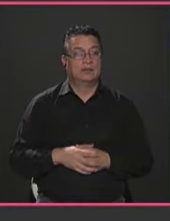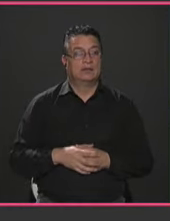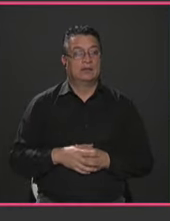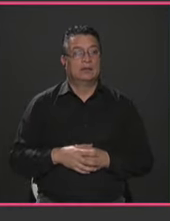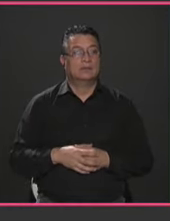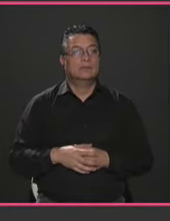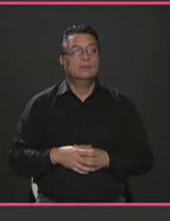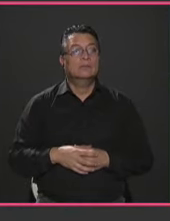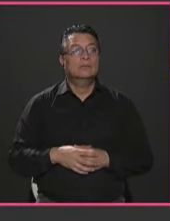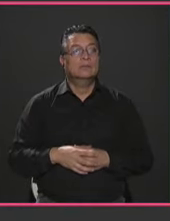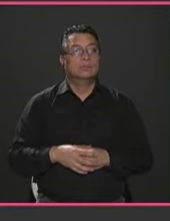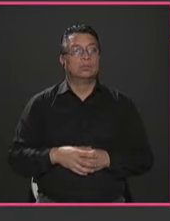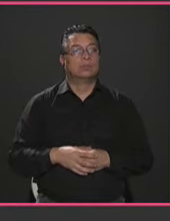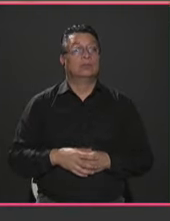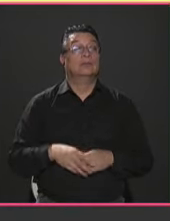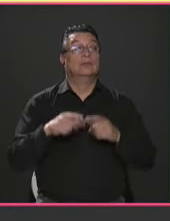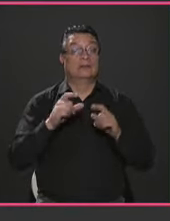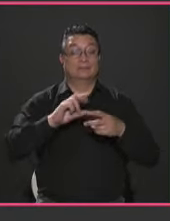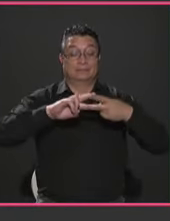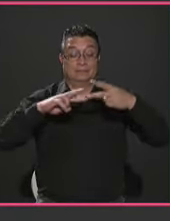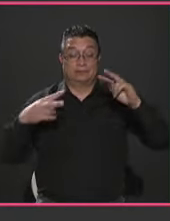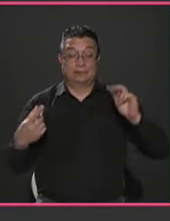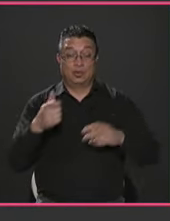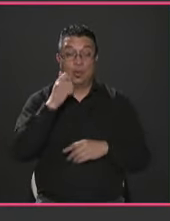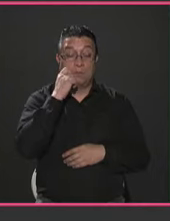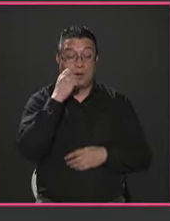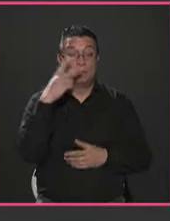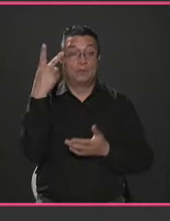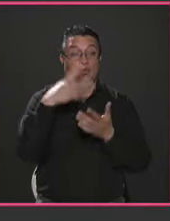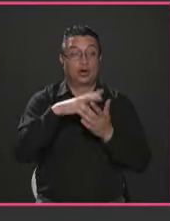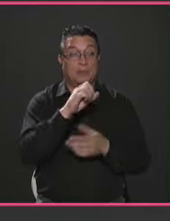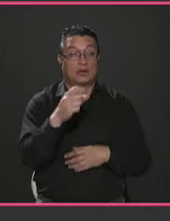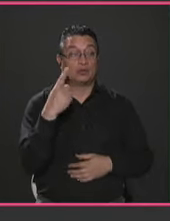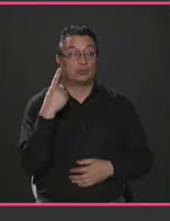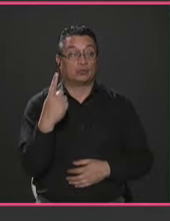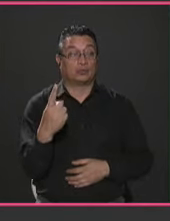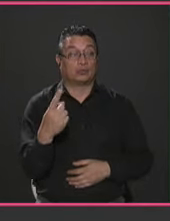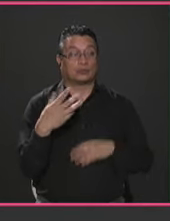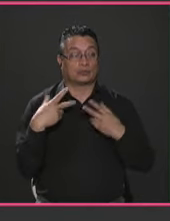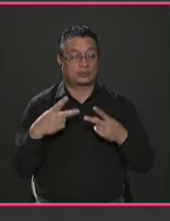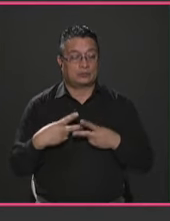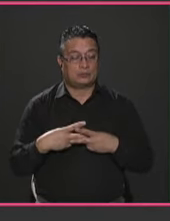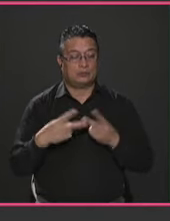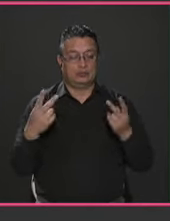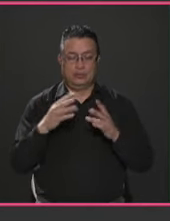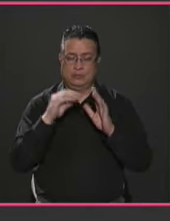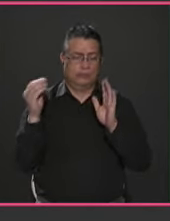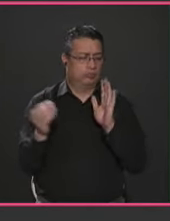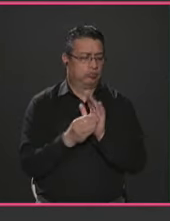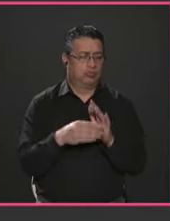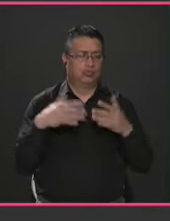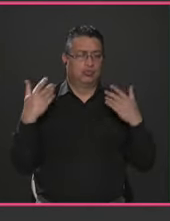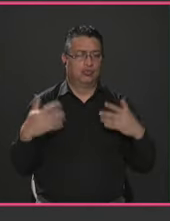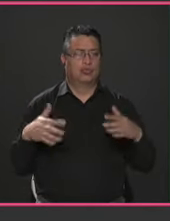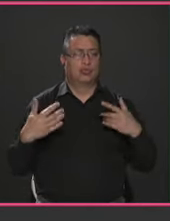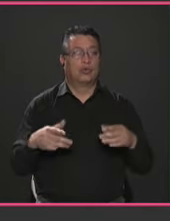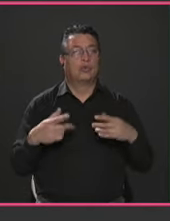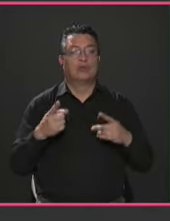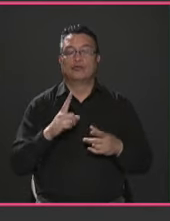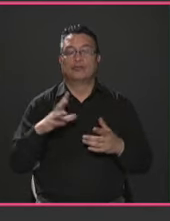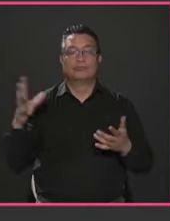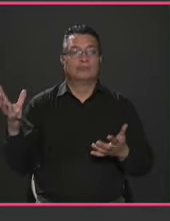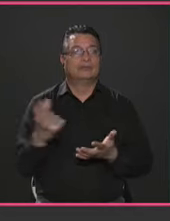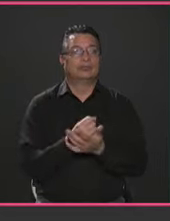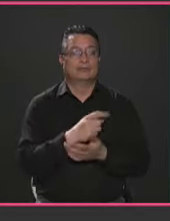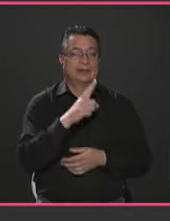gabas el genoma Humano el año 2001 que se publicó como un granito no se logró